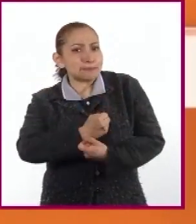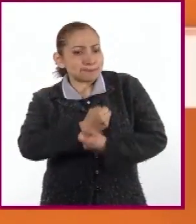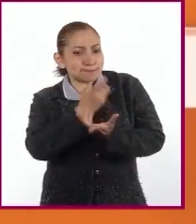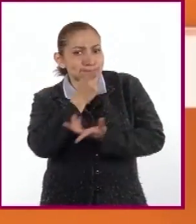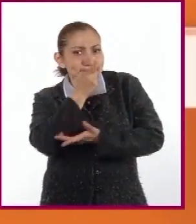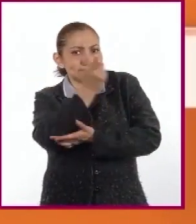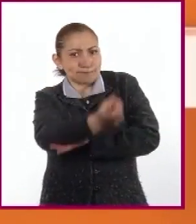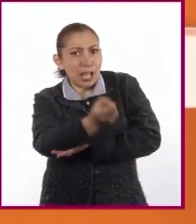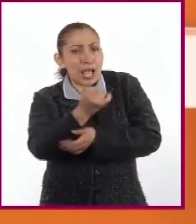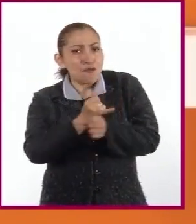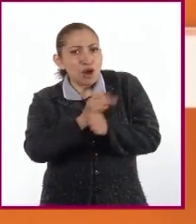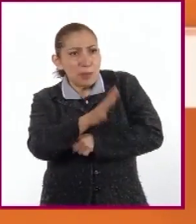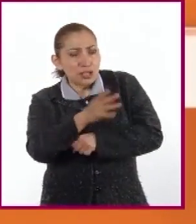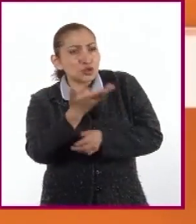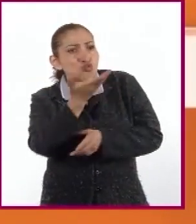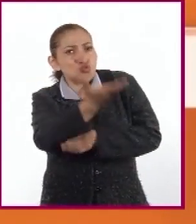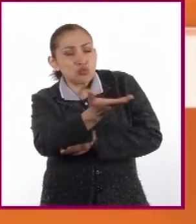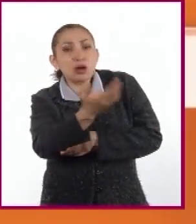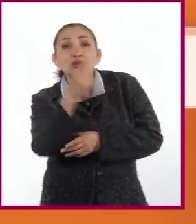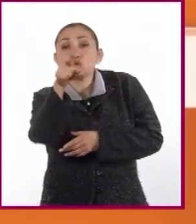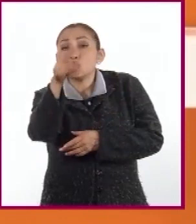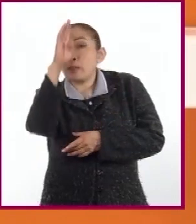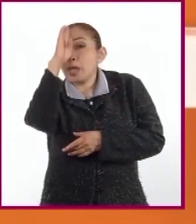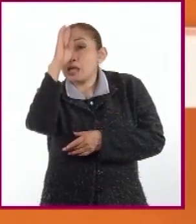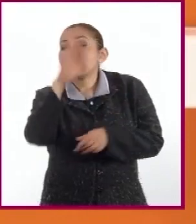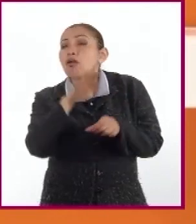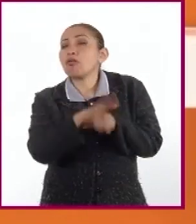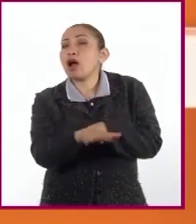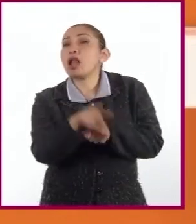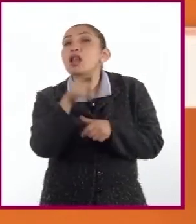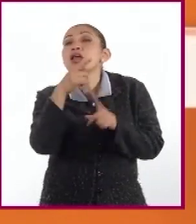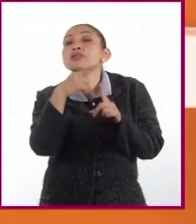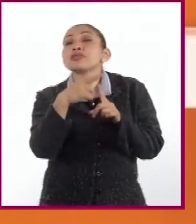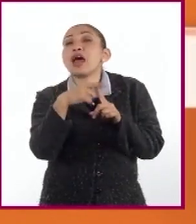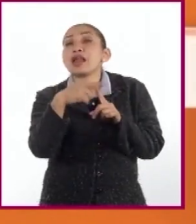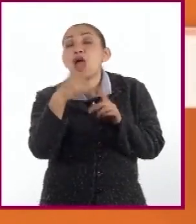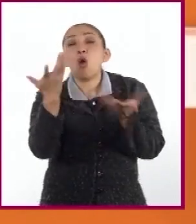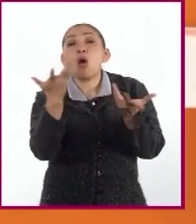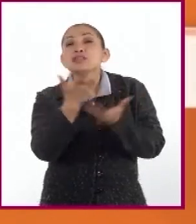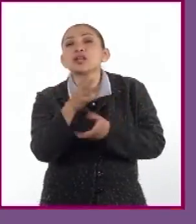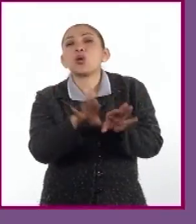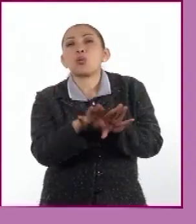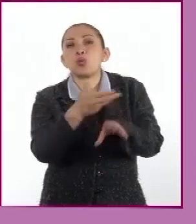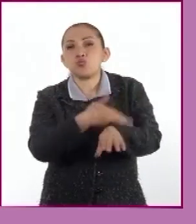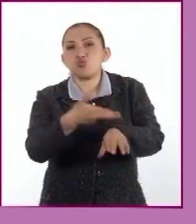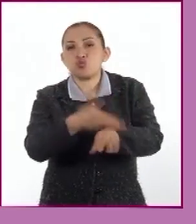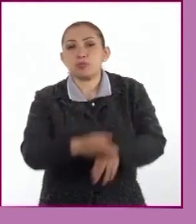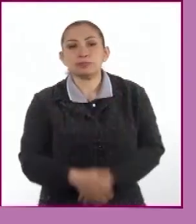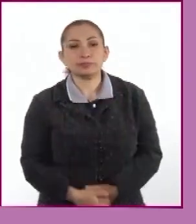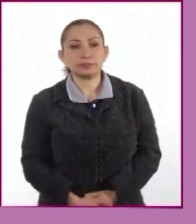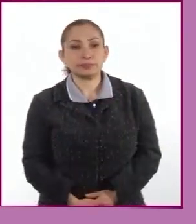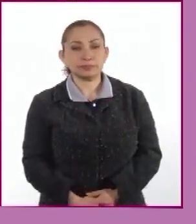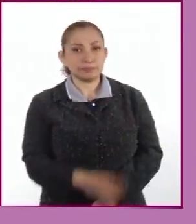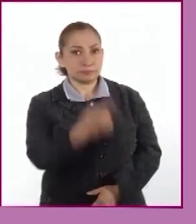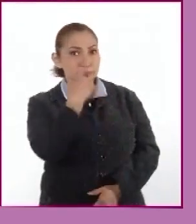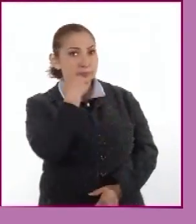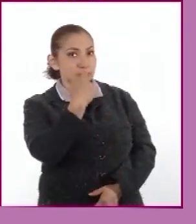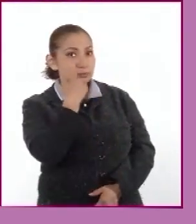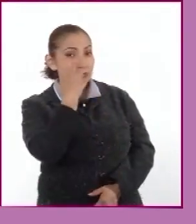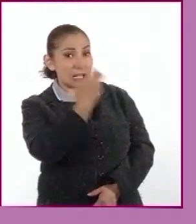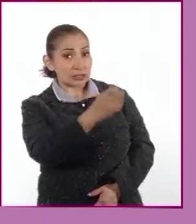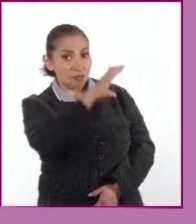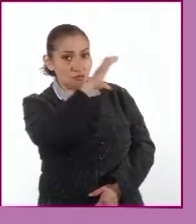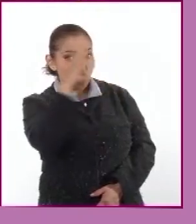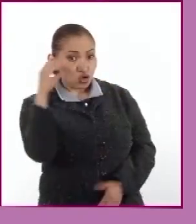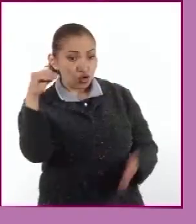expresión e información. Reflexionen cuál sería el desafío en la situación planteada. Mira, esta es la foto